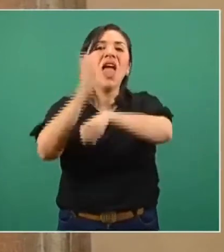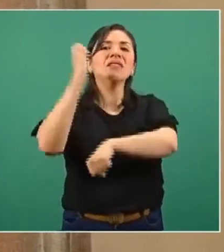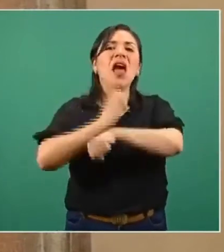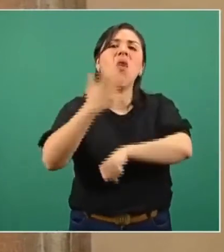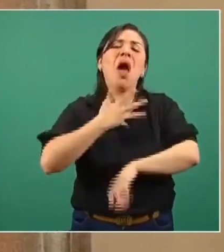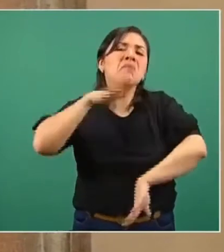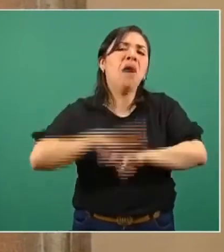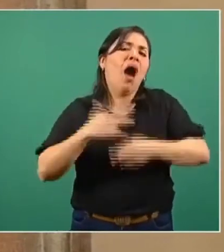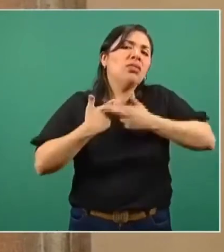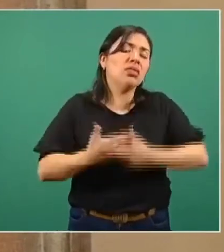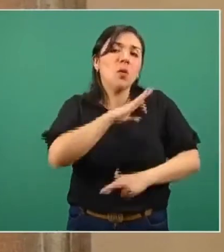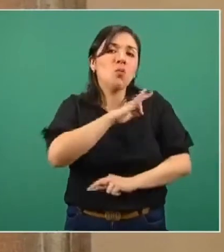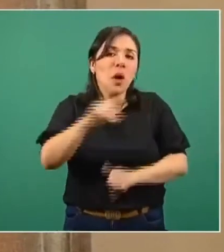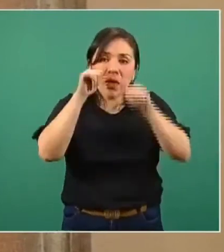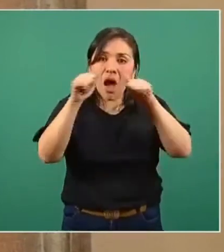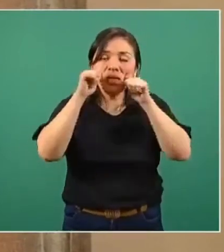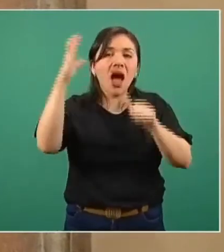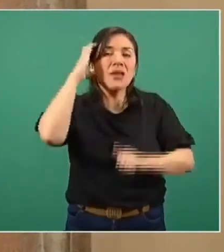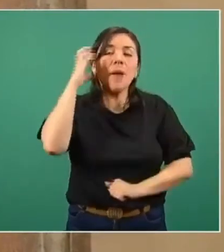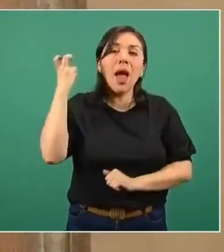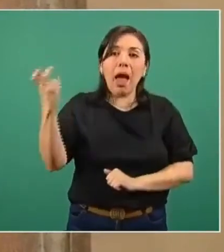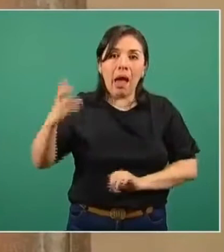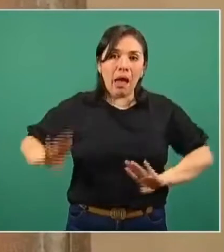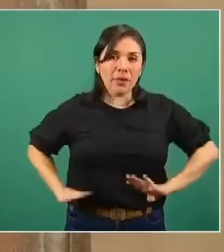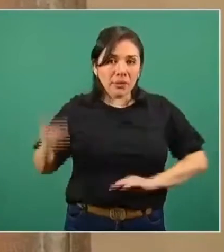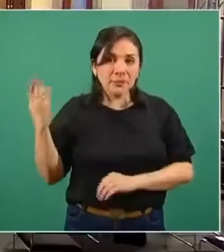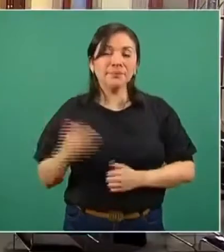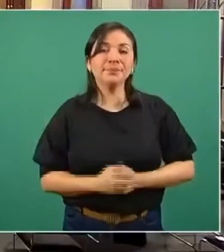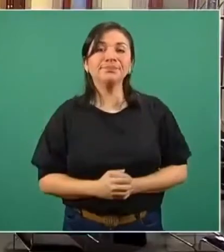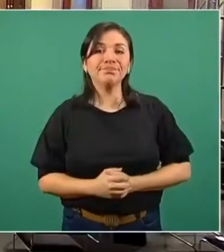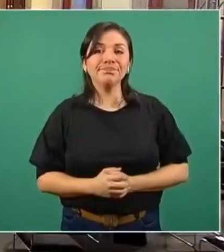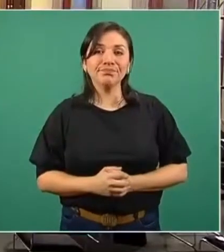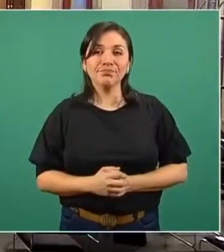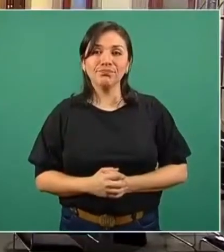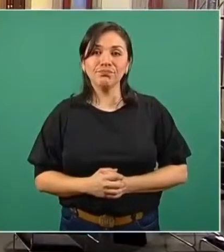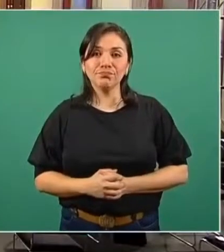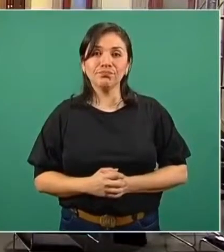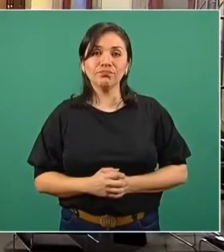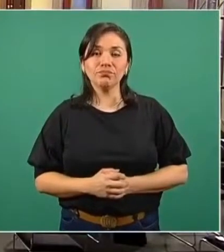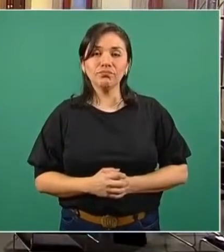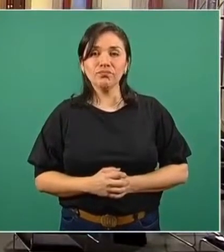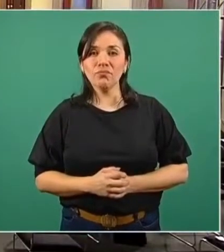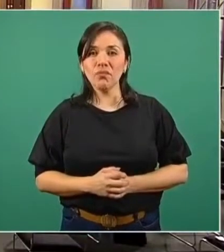más disponibilidad de camas de estas características tenemos.